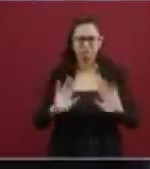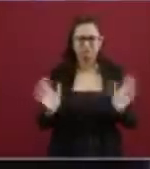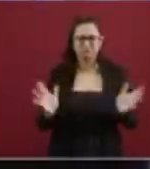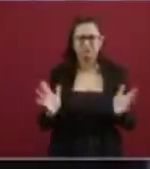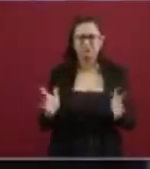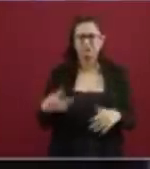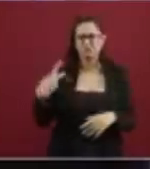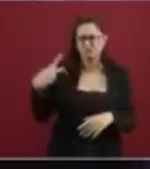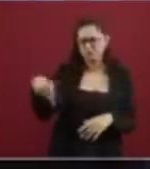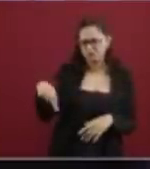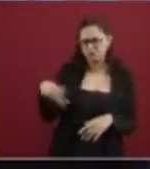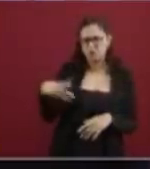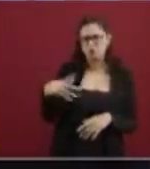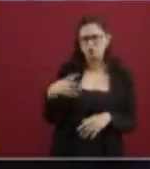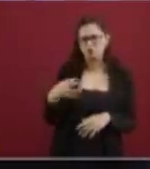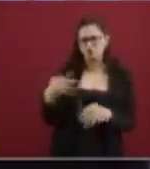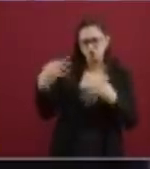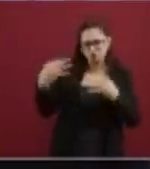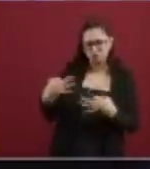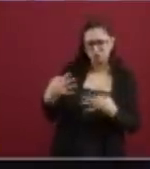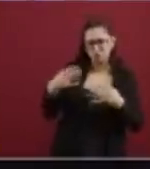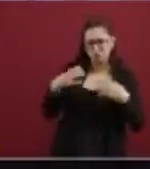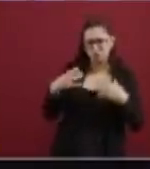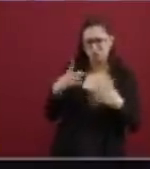ofender y